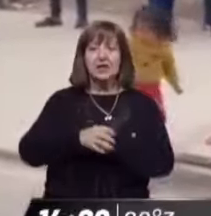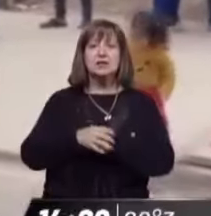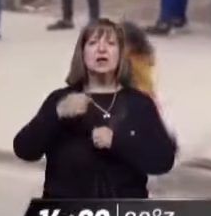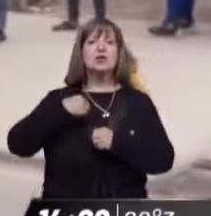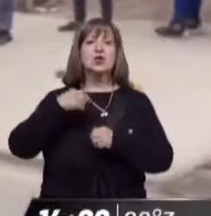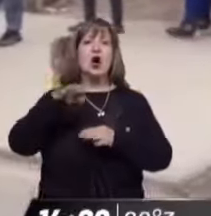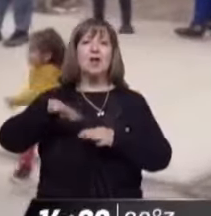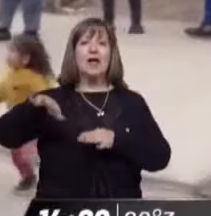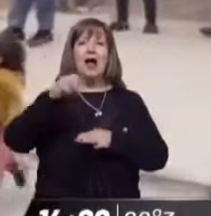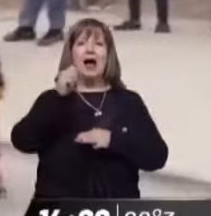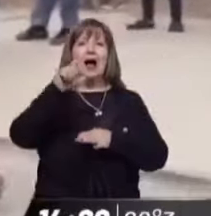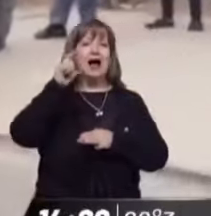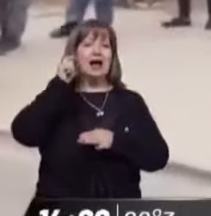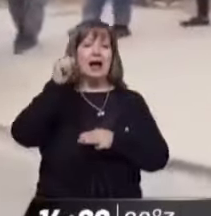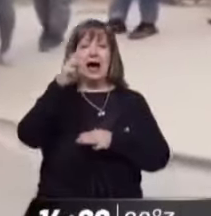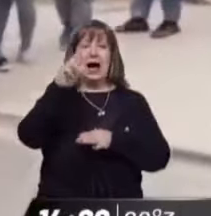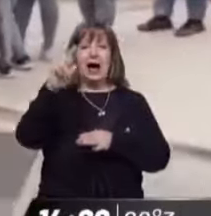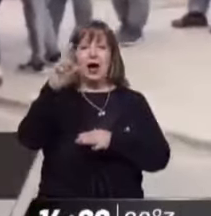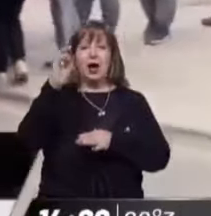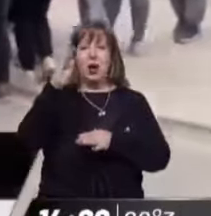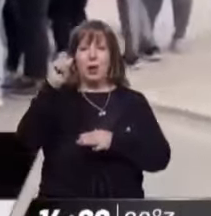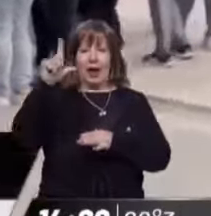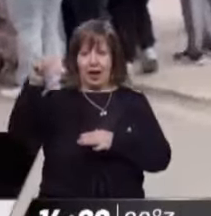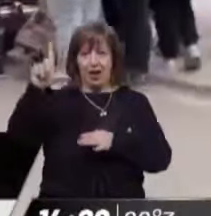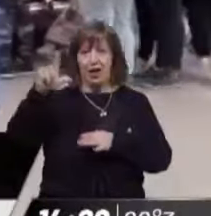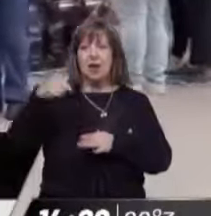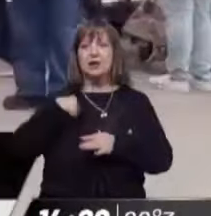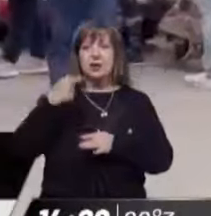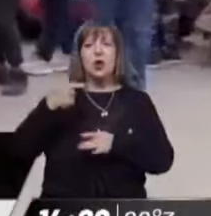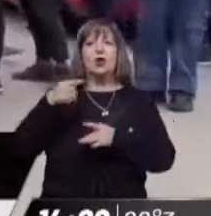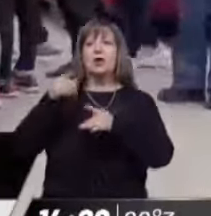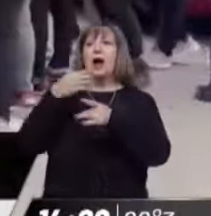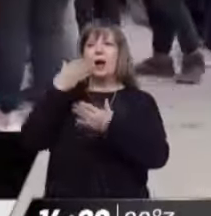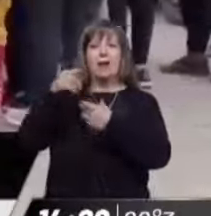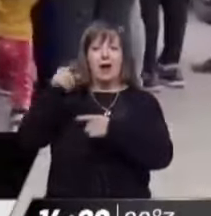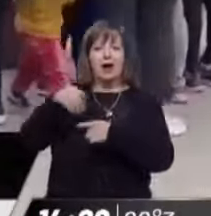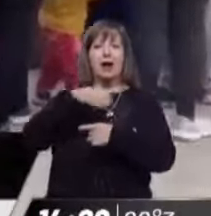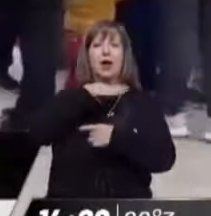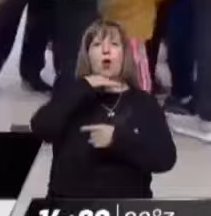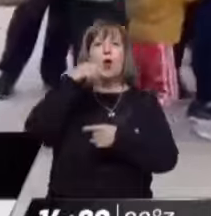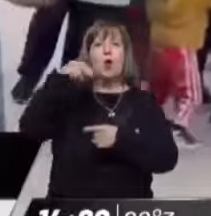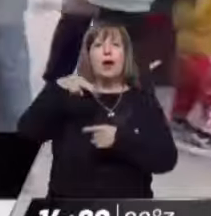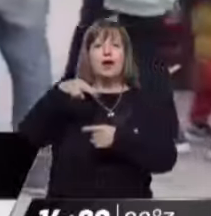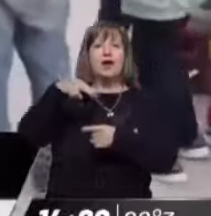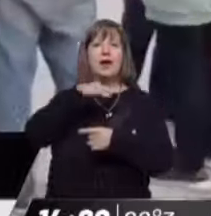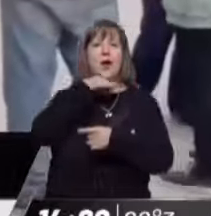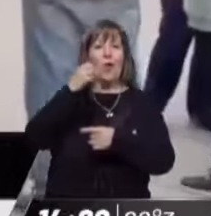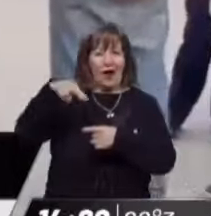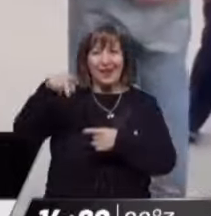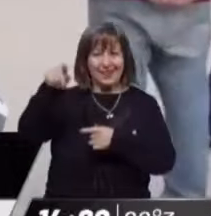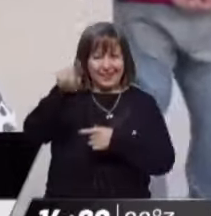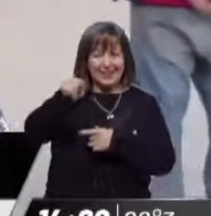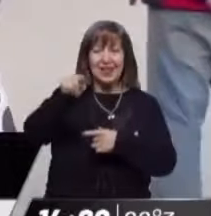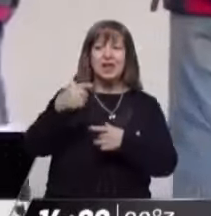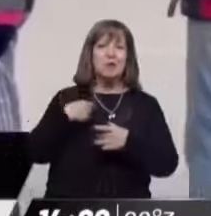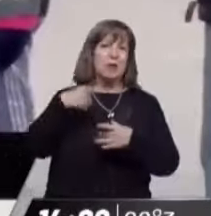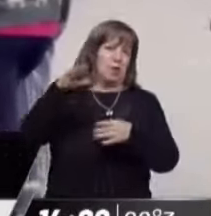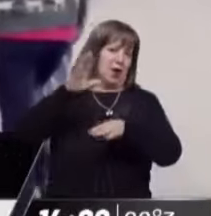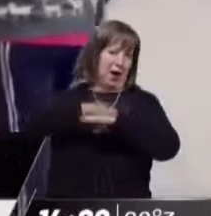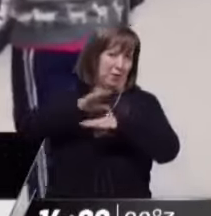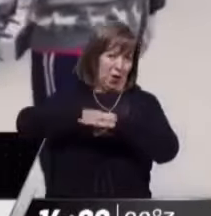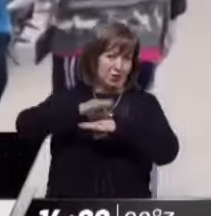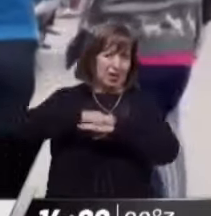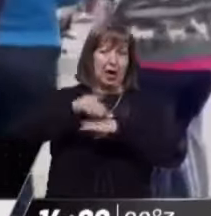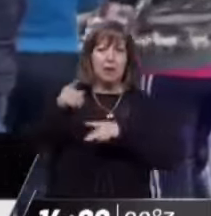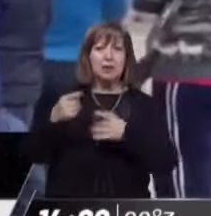el Algarrobal. Vamos a hablar con Juan Villegas, que es el encargado de este comedero y de hacer toda la entrega. ¿Qué es lo que sucede? Como ustedes